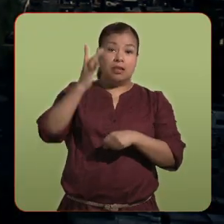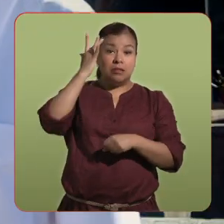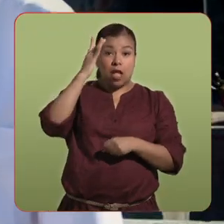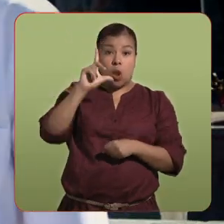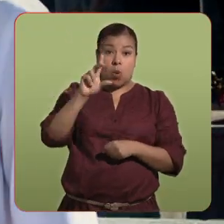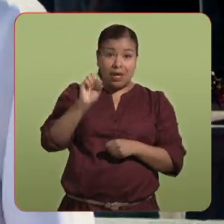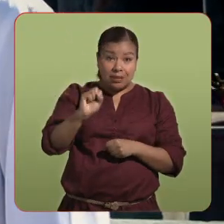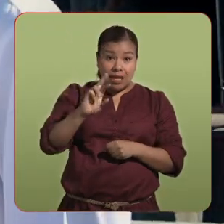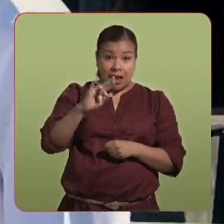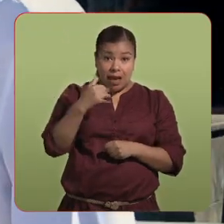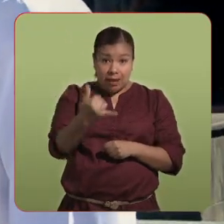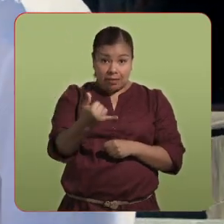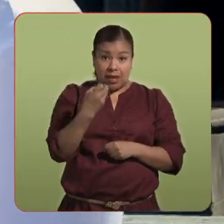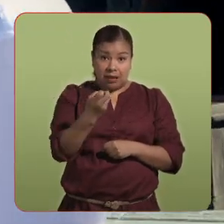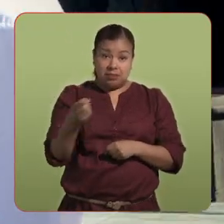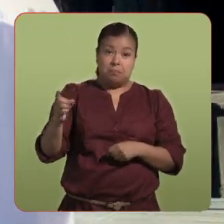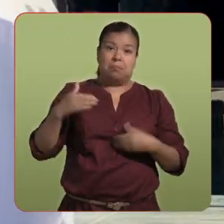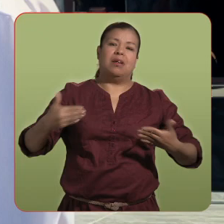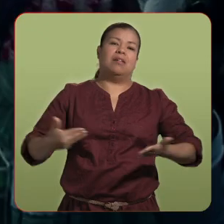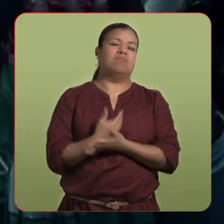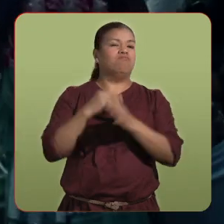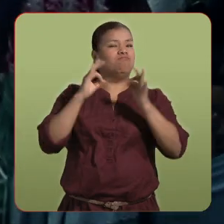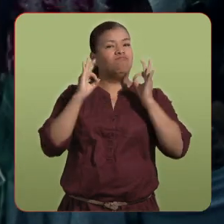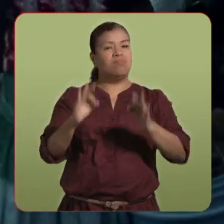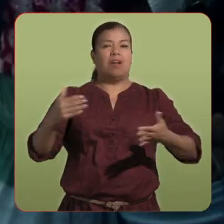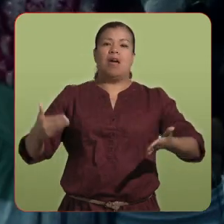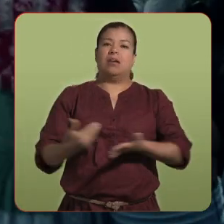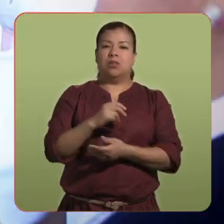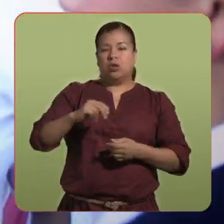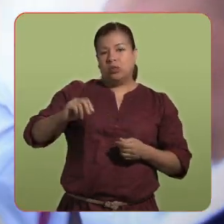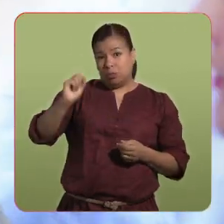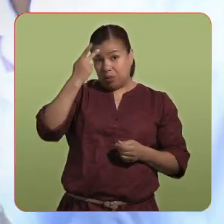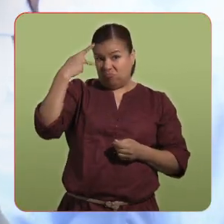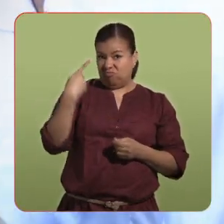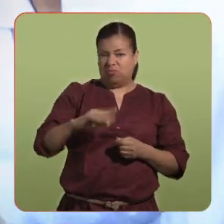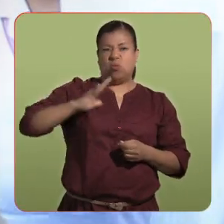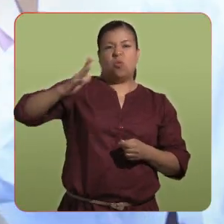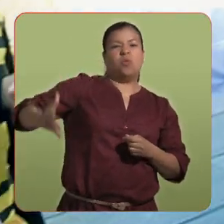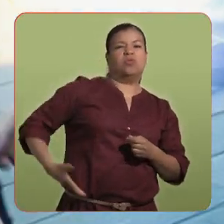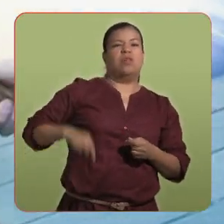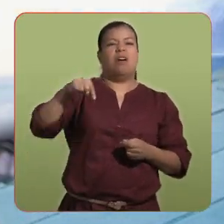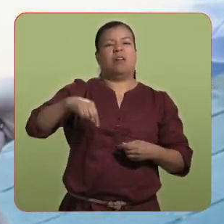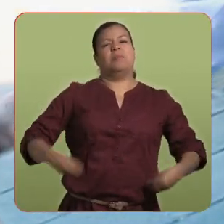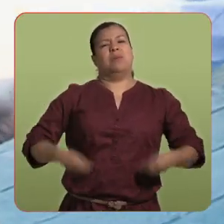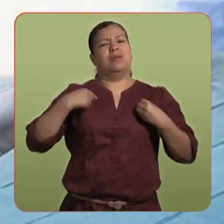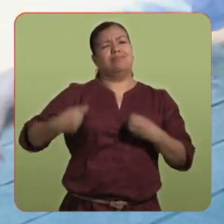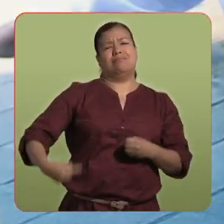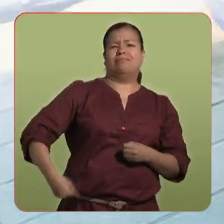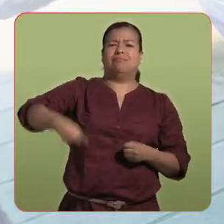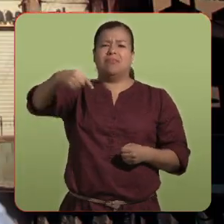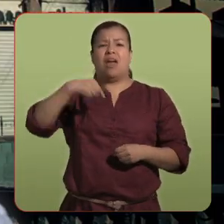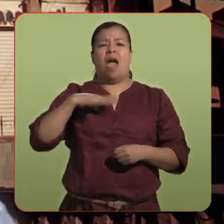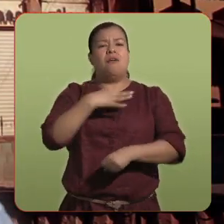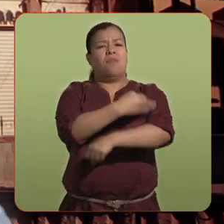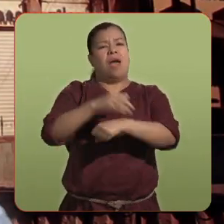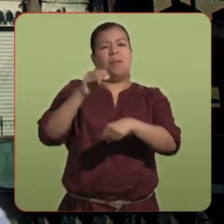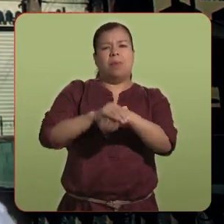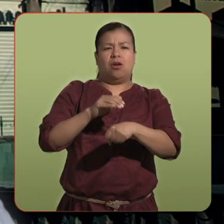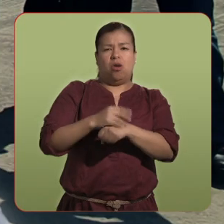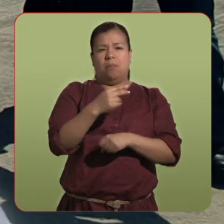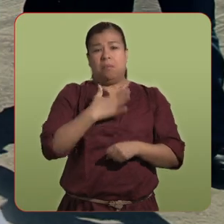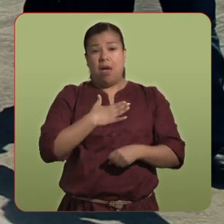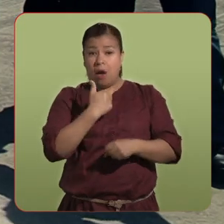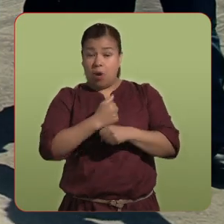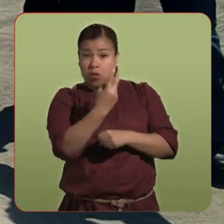Nací en un día de San Luis Rey y tengo el orgullo de ser potosino de la capital. Aquí está mi vida y aquí está mi gente. De mis abuelos aprendí